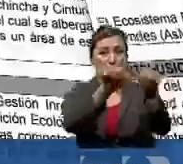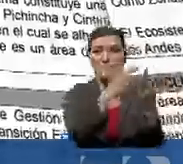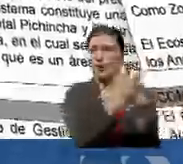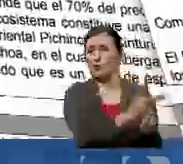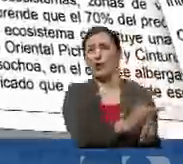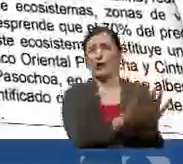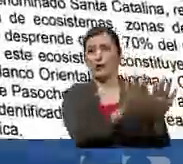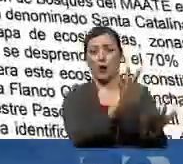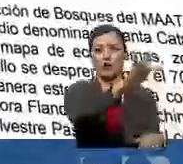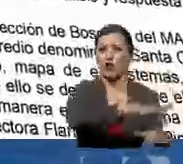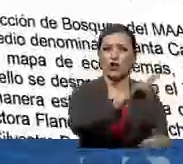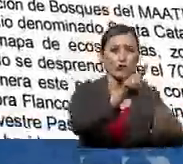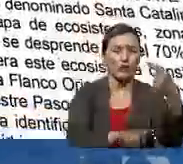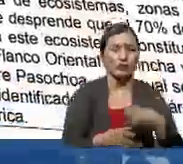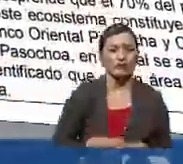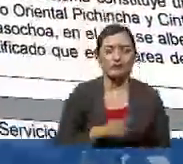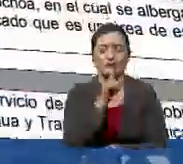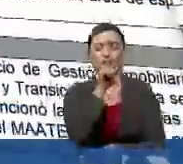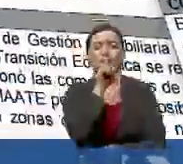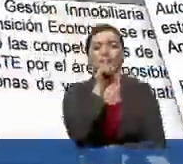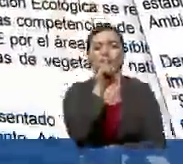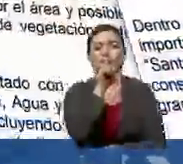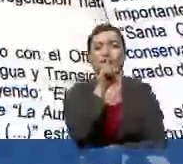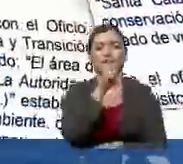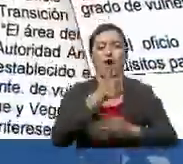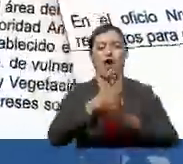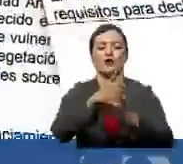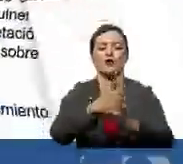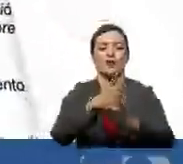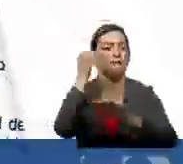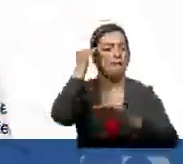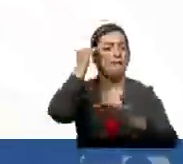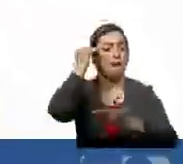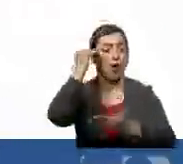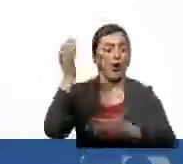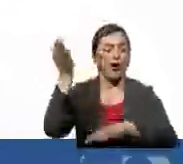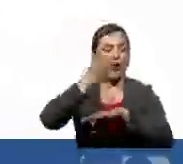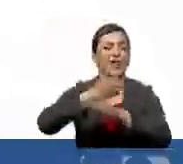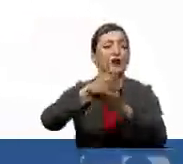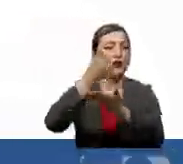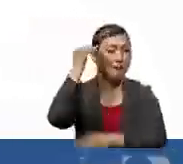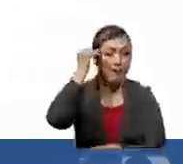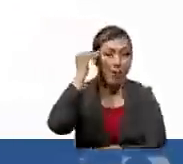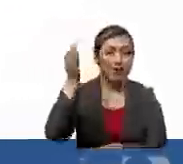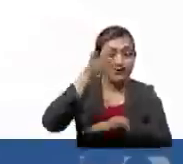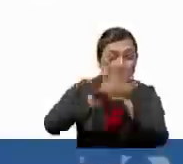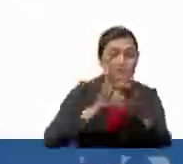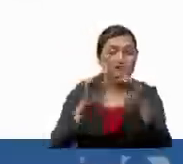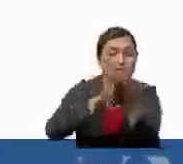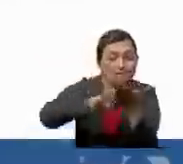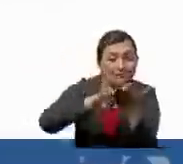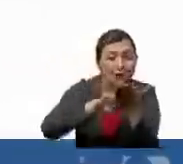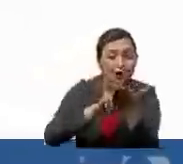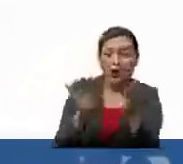protegidas. Sin embargo, también decidieron callar y mediante una ayuda a memoria, manifiestan que antes de la negociación mantuvieron reuniones